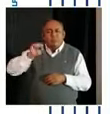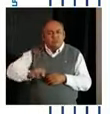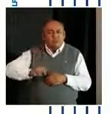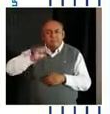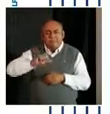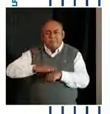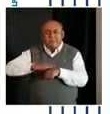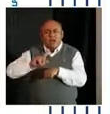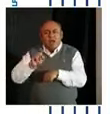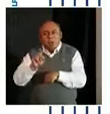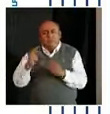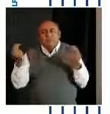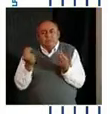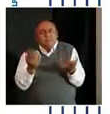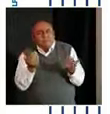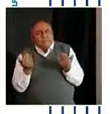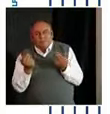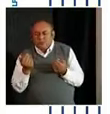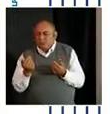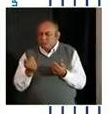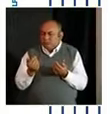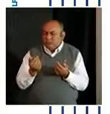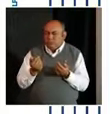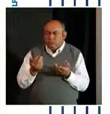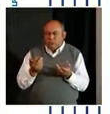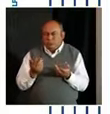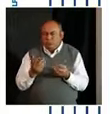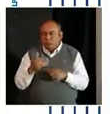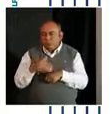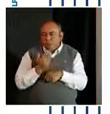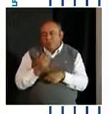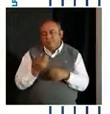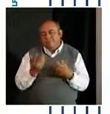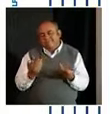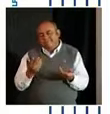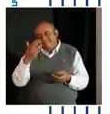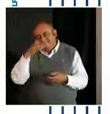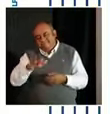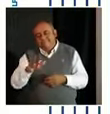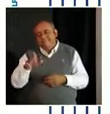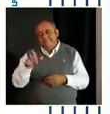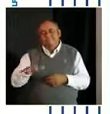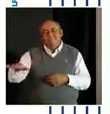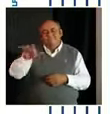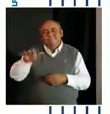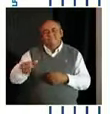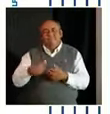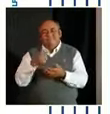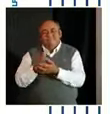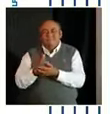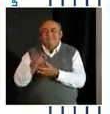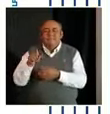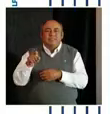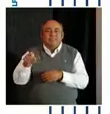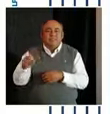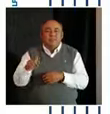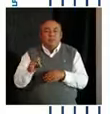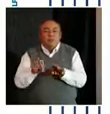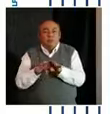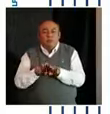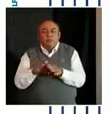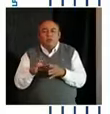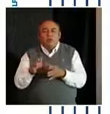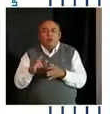y esto pues pensamos que está muy asociado al tema de lavado de ropa, ¿no?